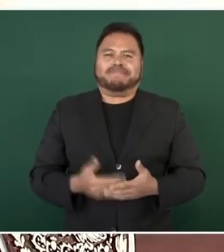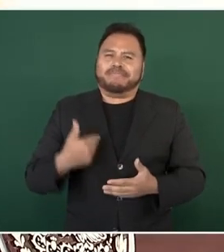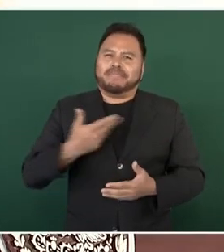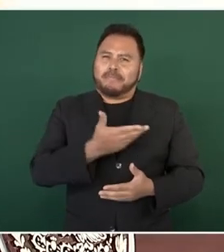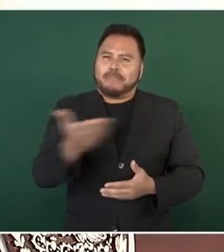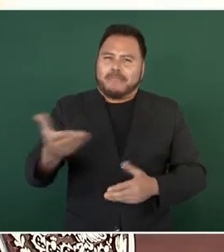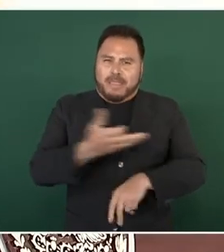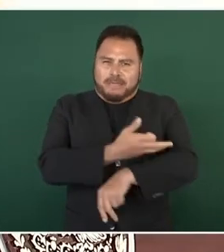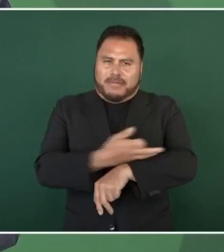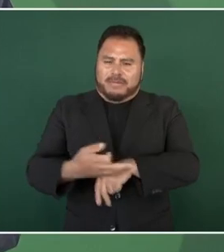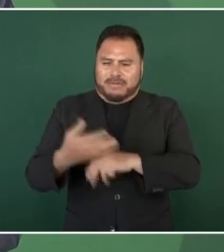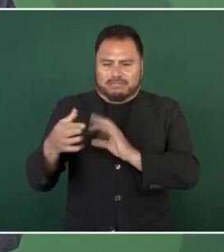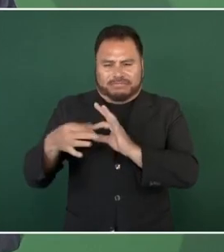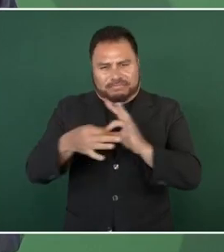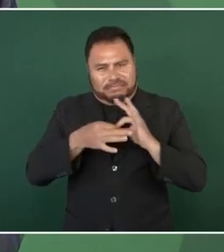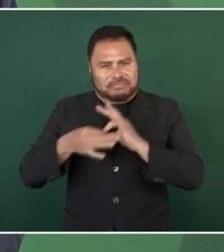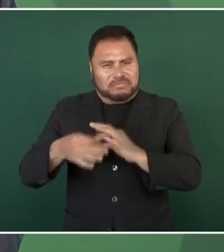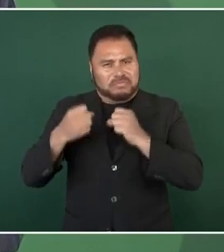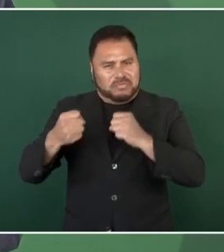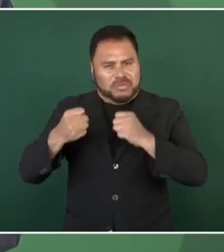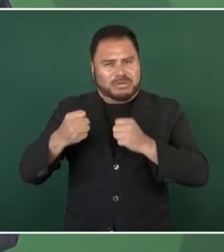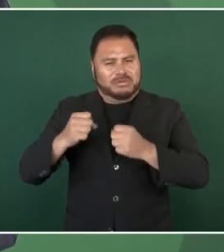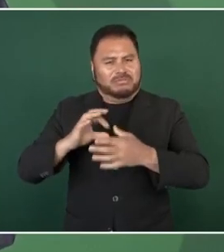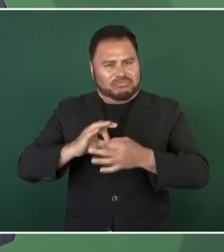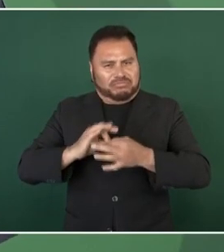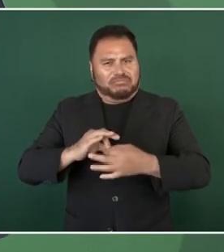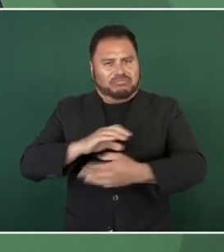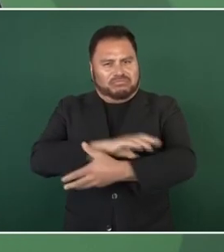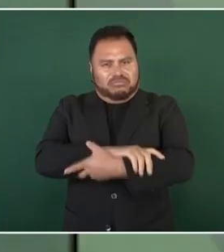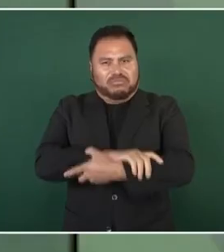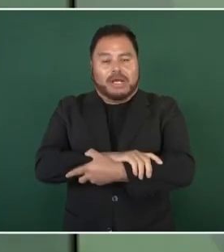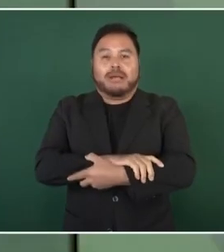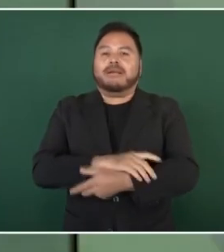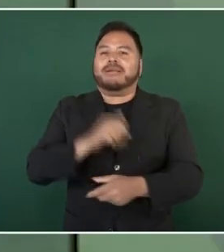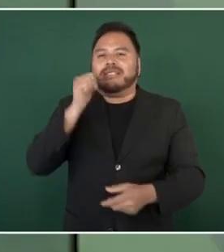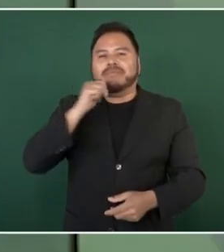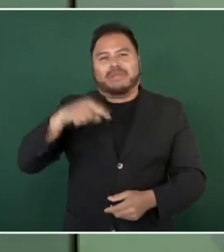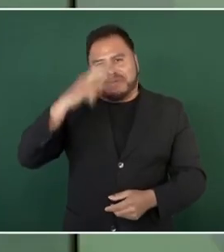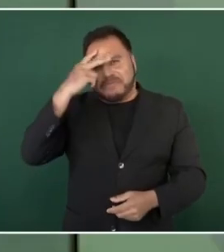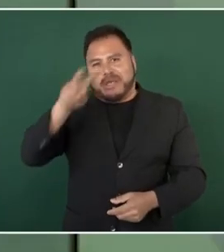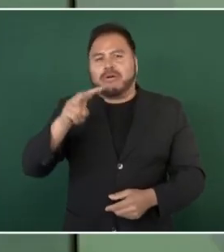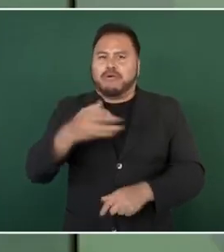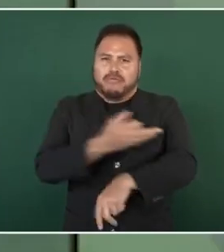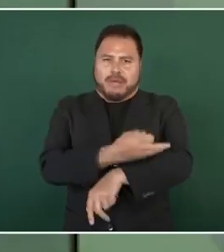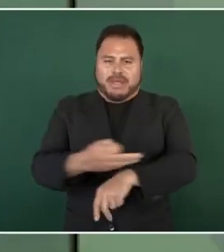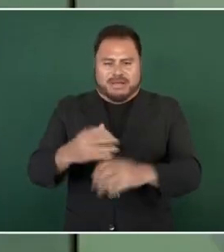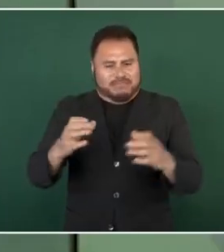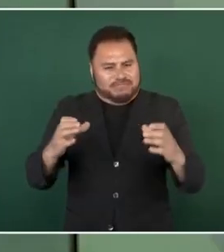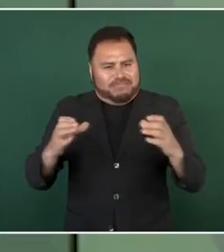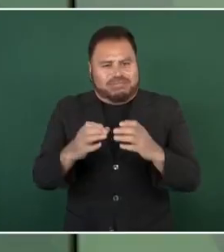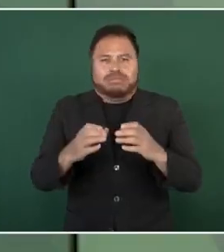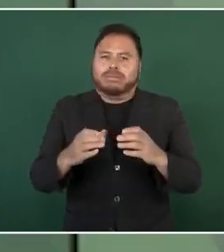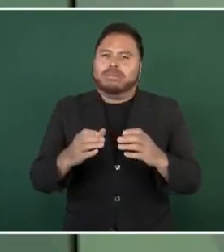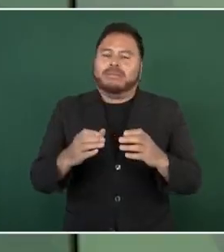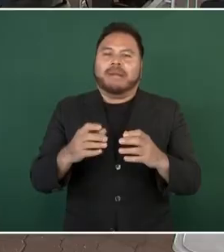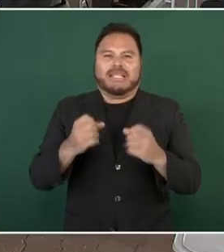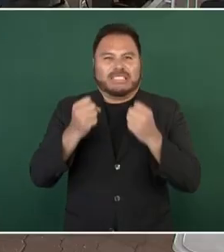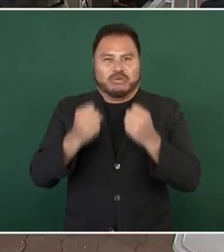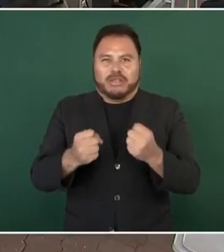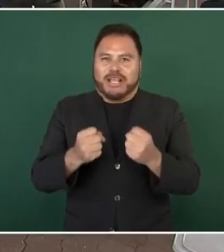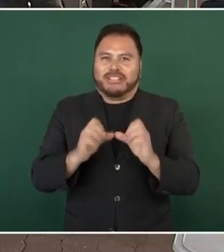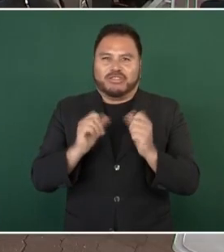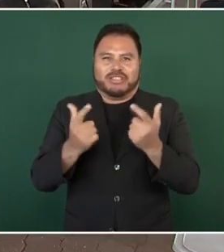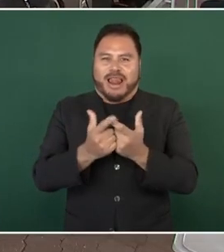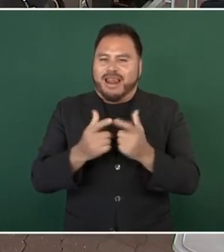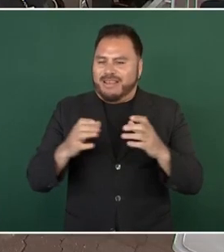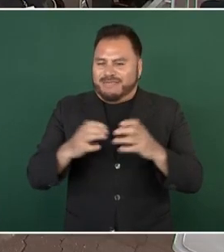solidaridad familiar. La familia en México es la institución de seguridad social